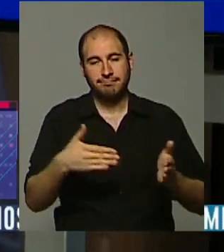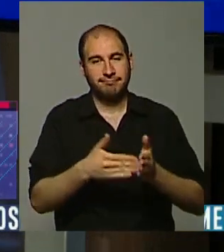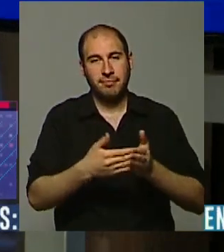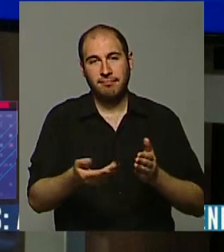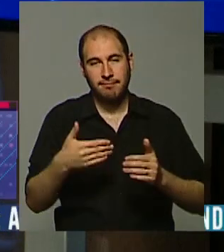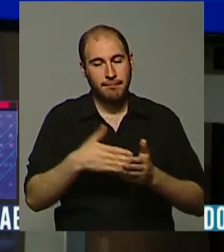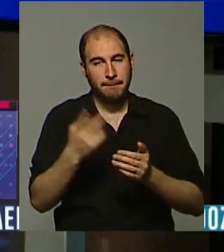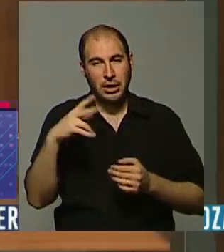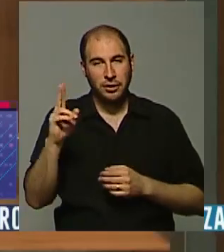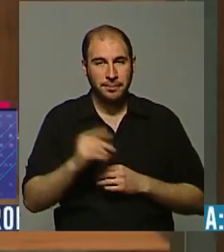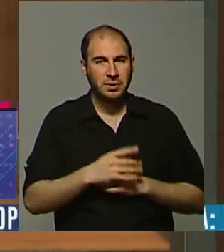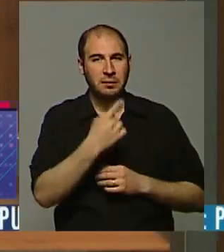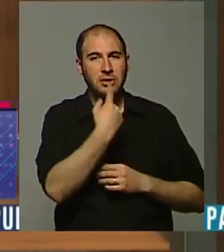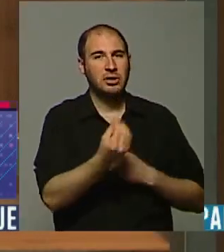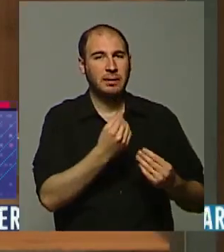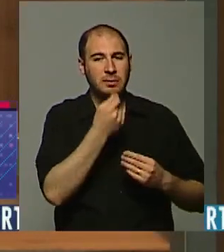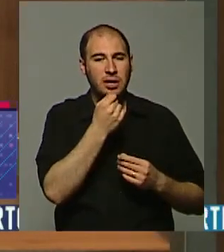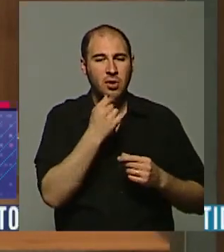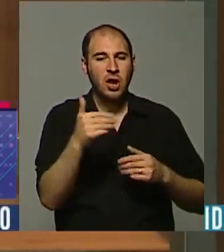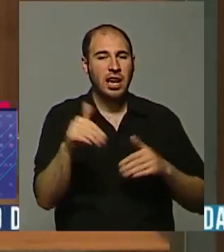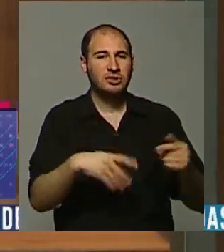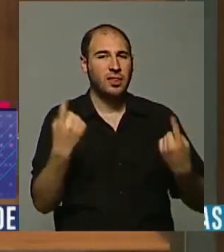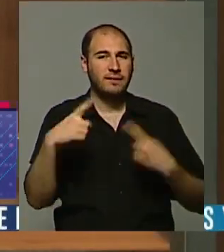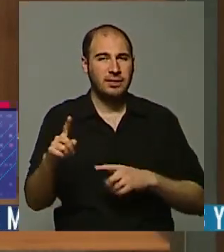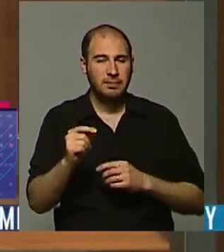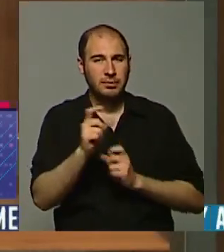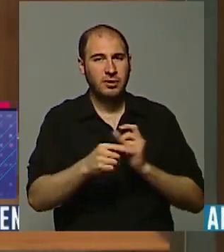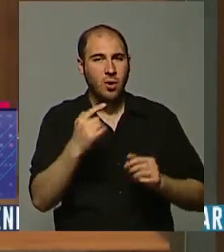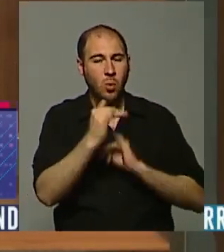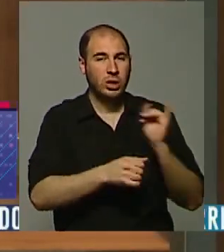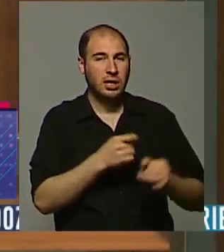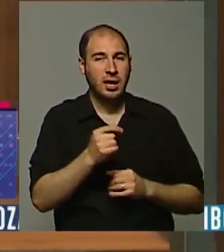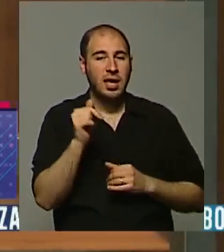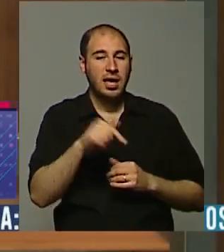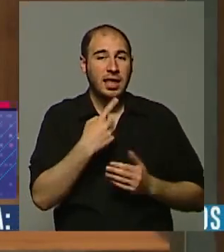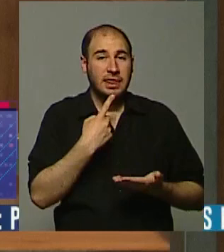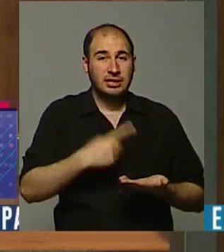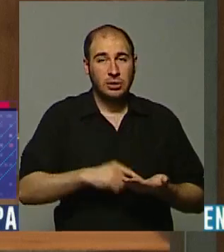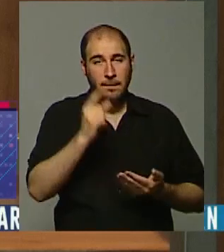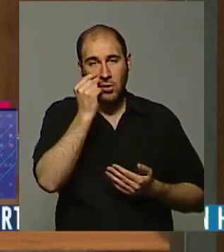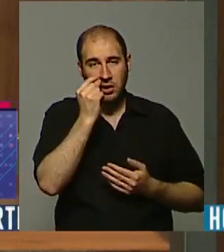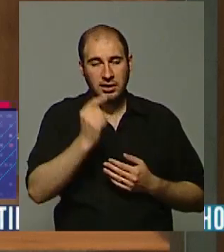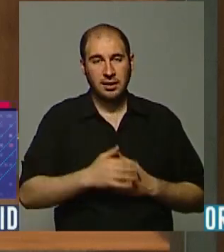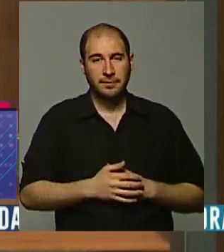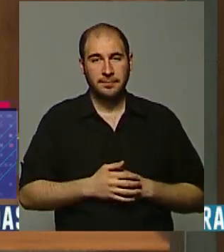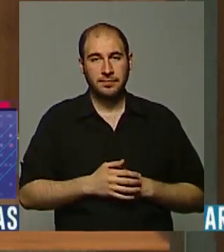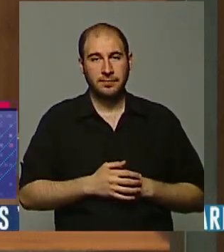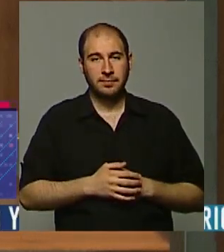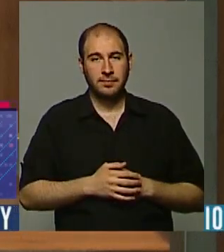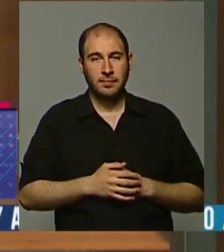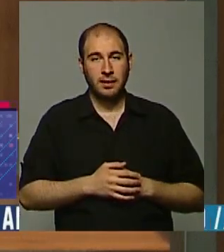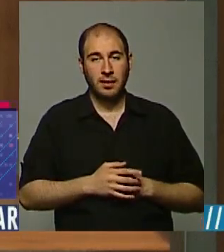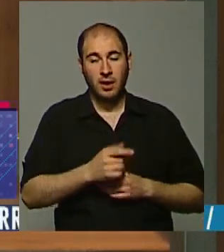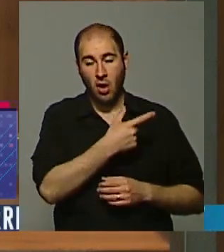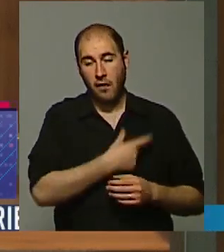lo más posible. ¿Qué pasaba si el resultado de la elección era otro? Digo, porque muchos dijeron, porque esto fue una decisión política que tomó